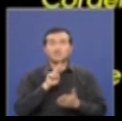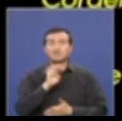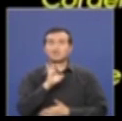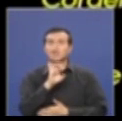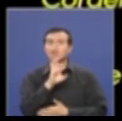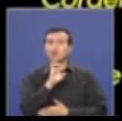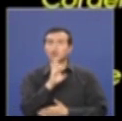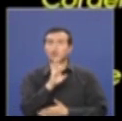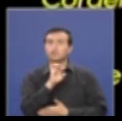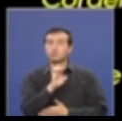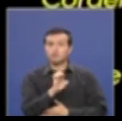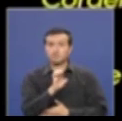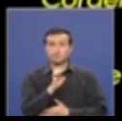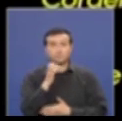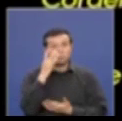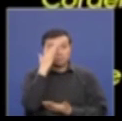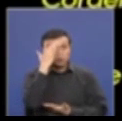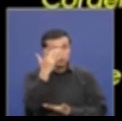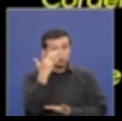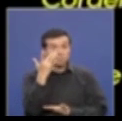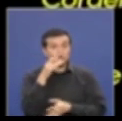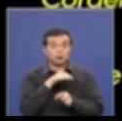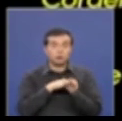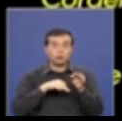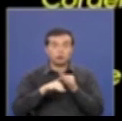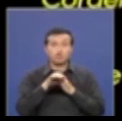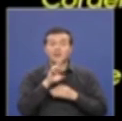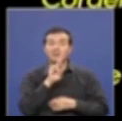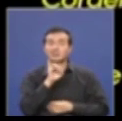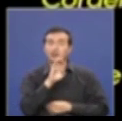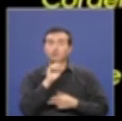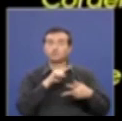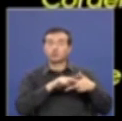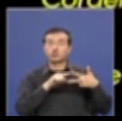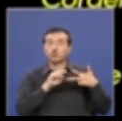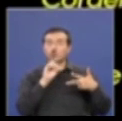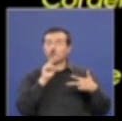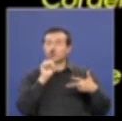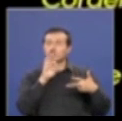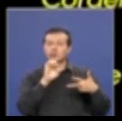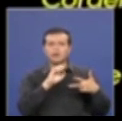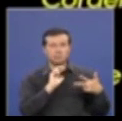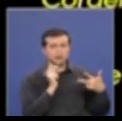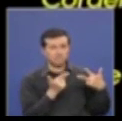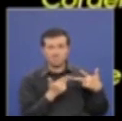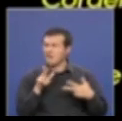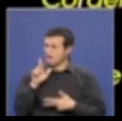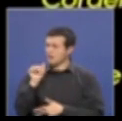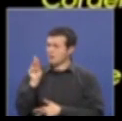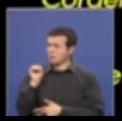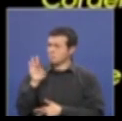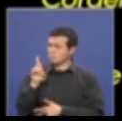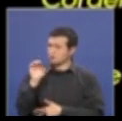Ricaurte. Porque la terna contemplaba Ricaurte, Ortega y un tercero. Ramiro Ricaurte. ¿Ramiro? Ah, pero de